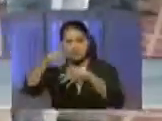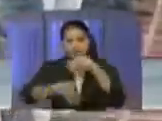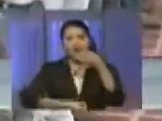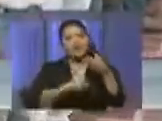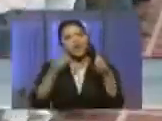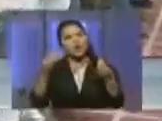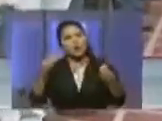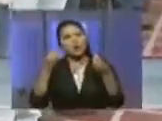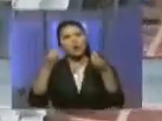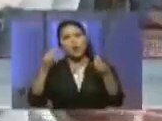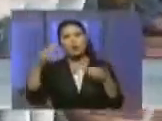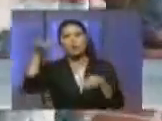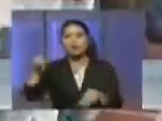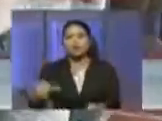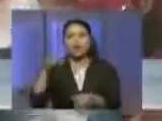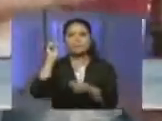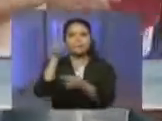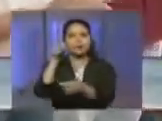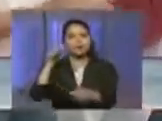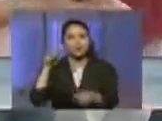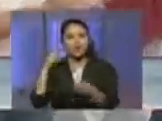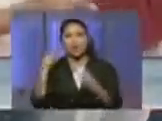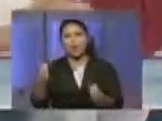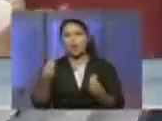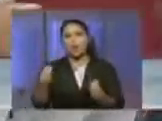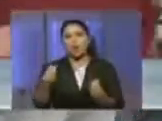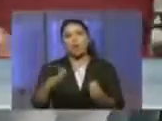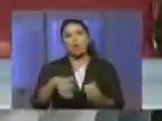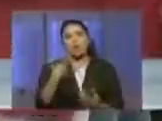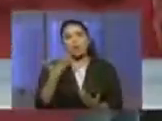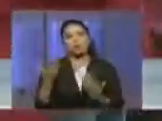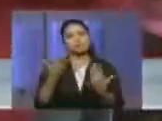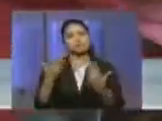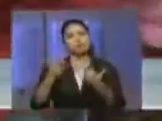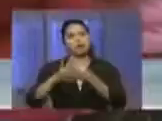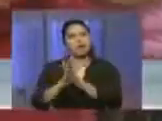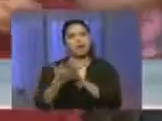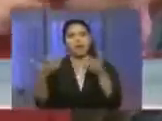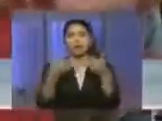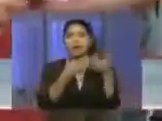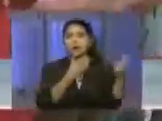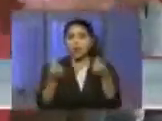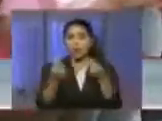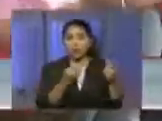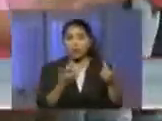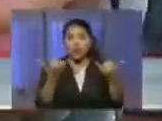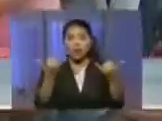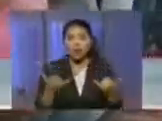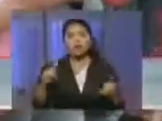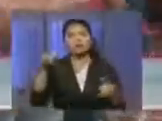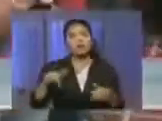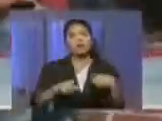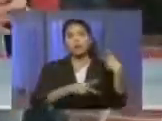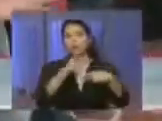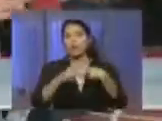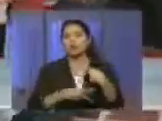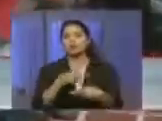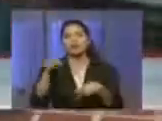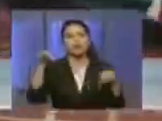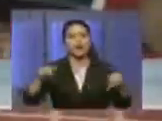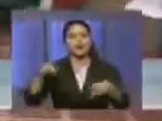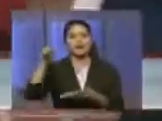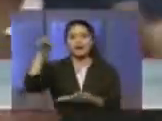hecho el estado amazonas Cómo ha hecho para contrarrestar la guerra económica a través de nuestro proceso de